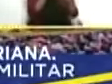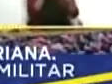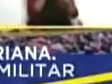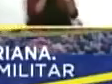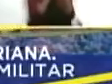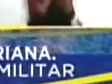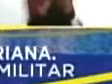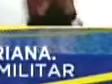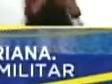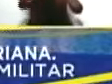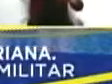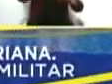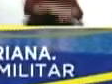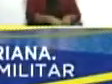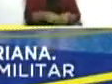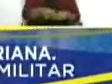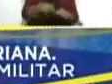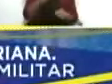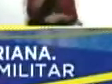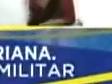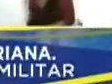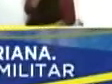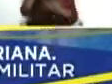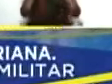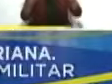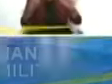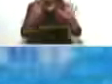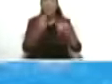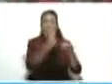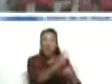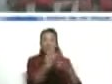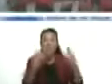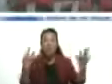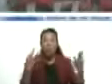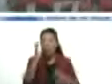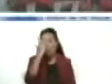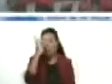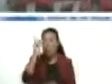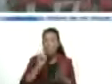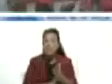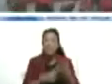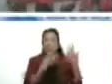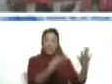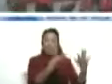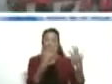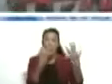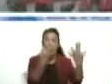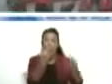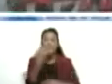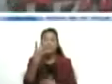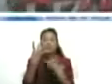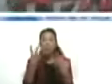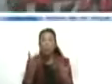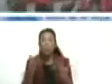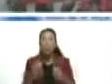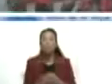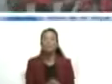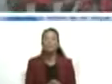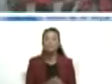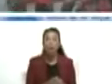Internacional, y aquel 27 y 28 de febrero de